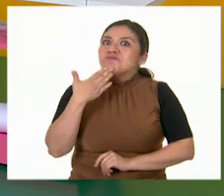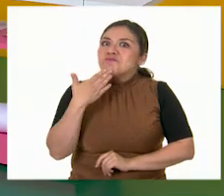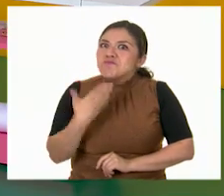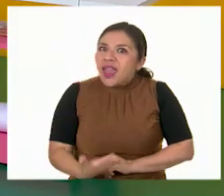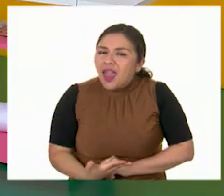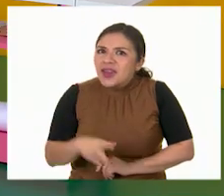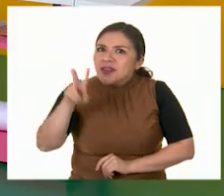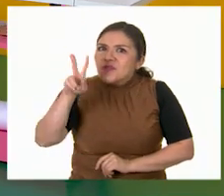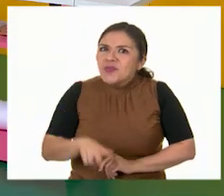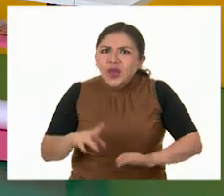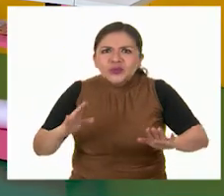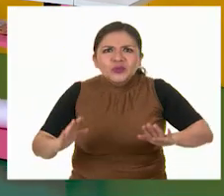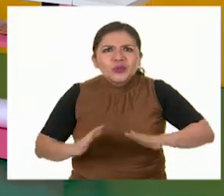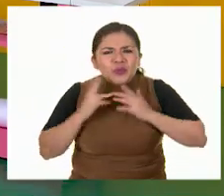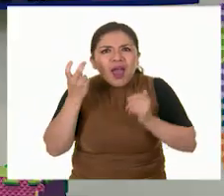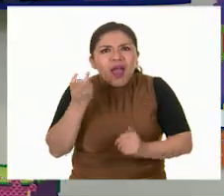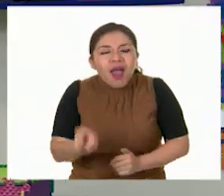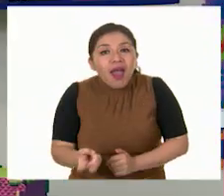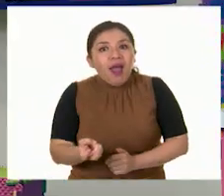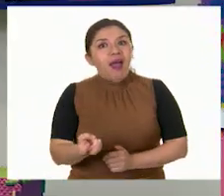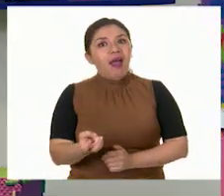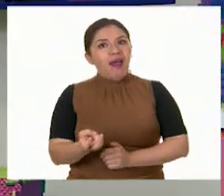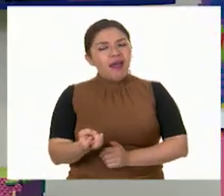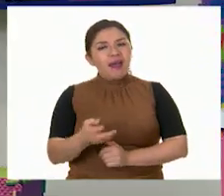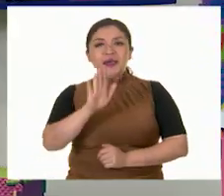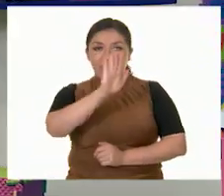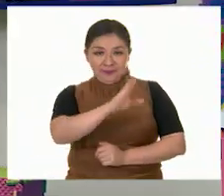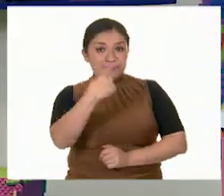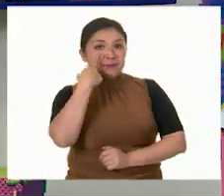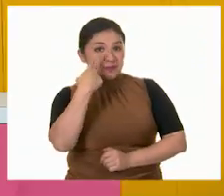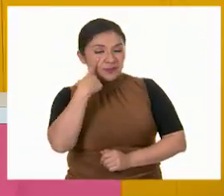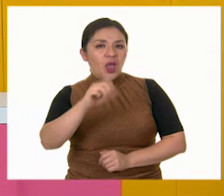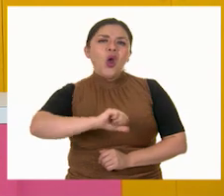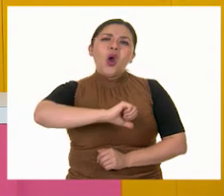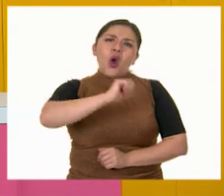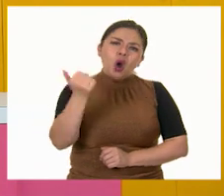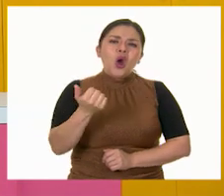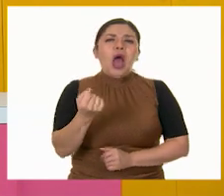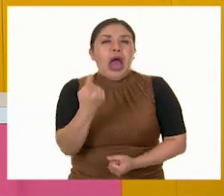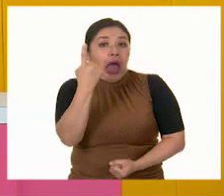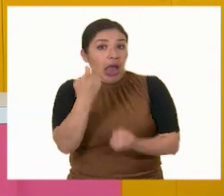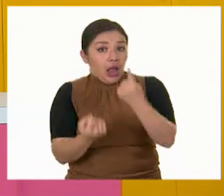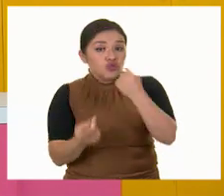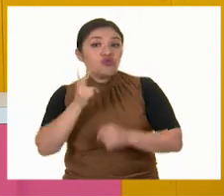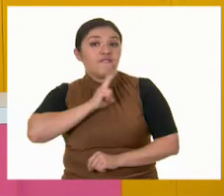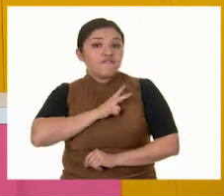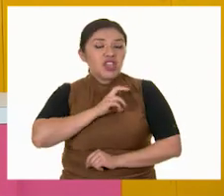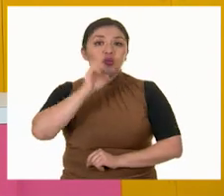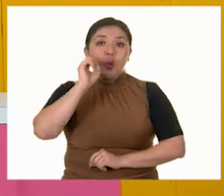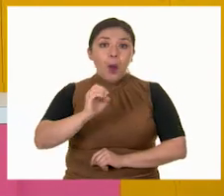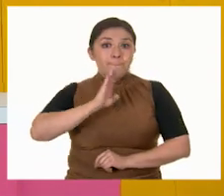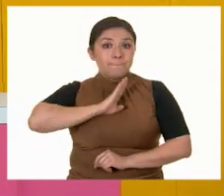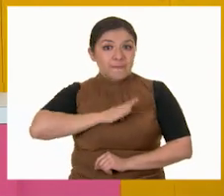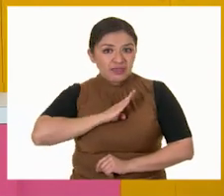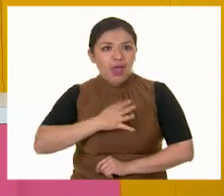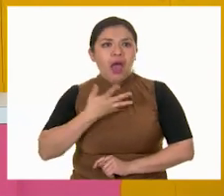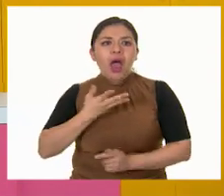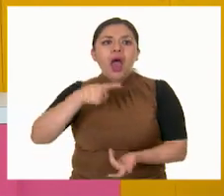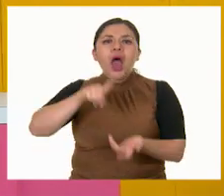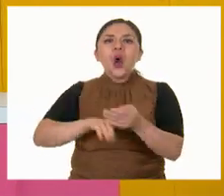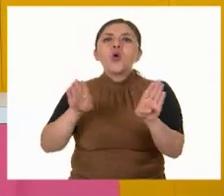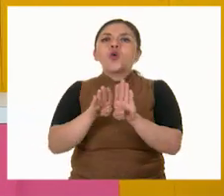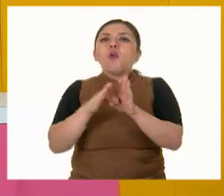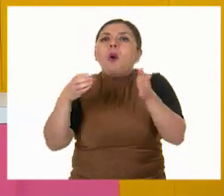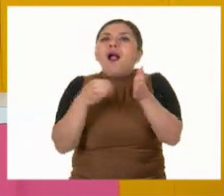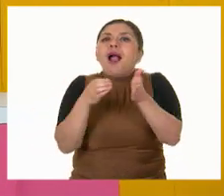¡Qué sorprendente! Ahora fíjate, algunos virus o algunas bacterias vienen en un estuche